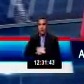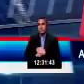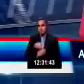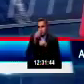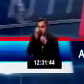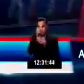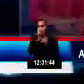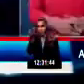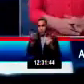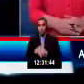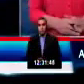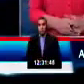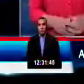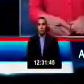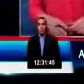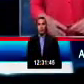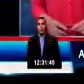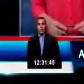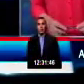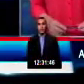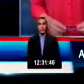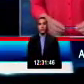Adelante.